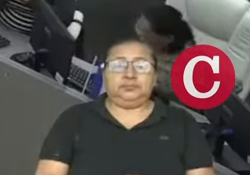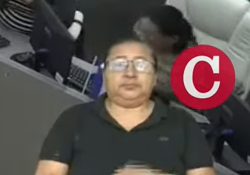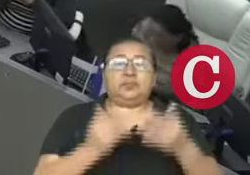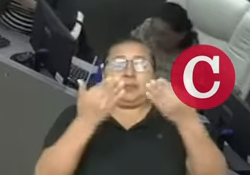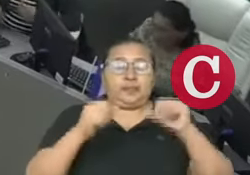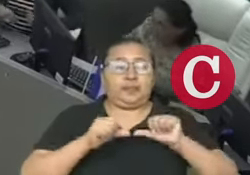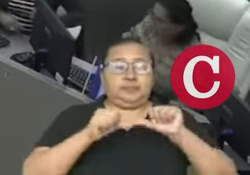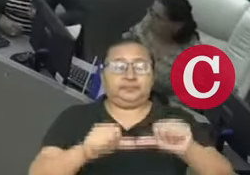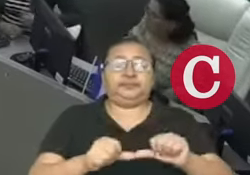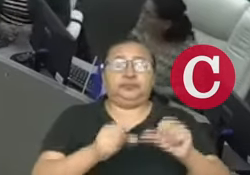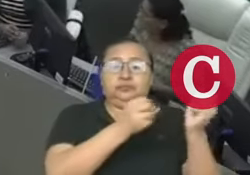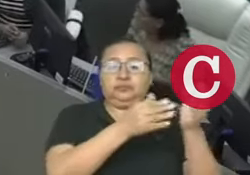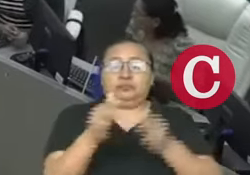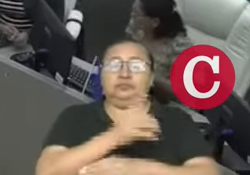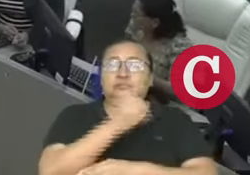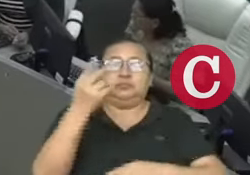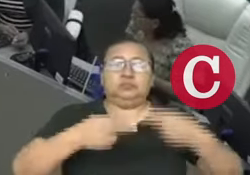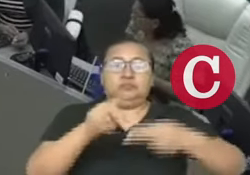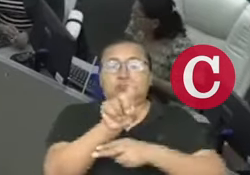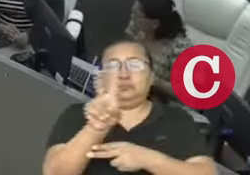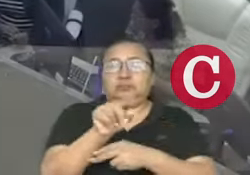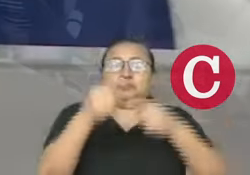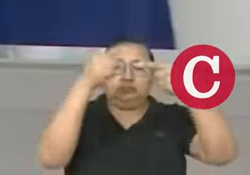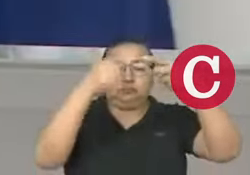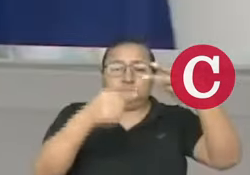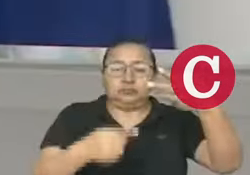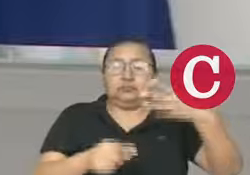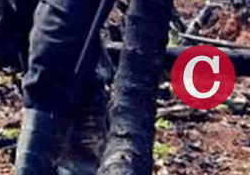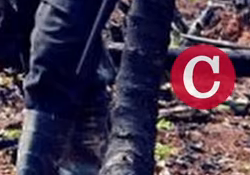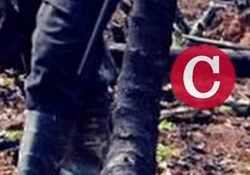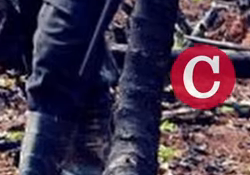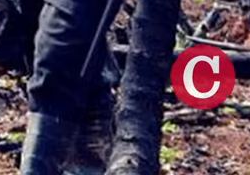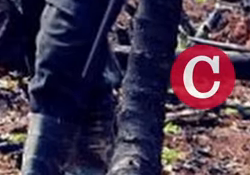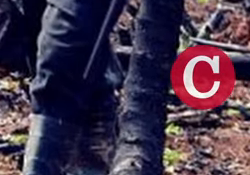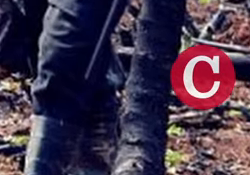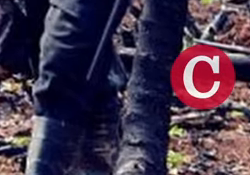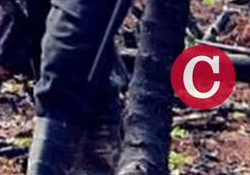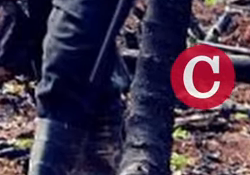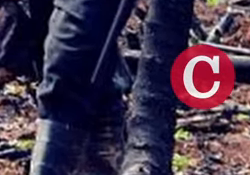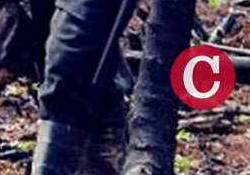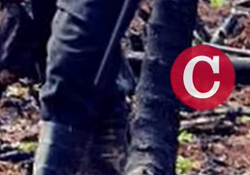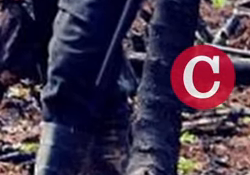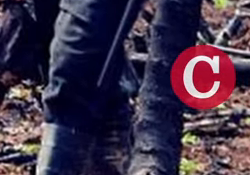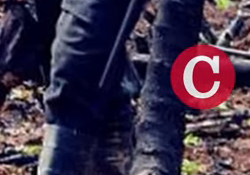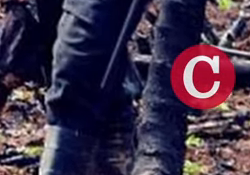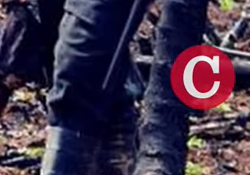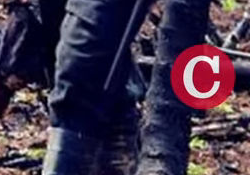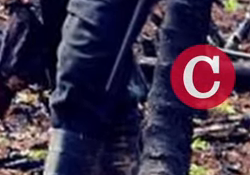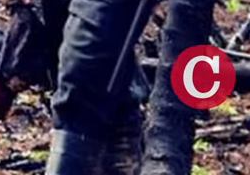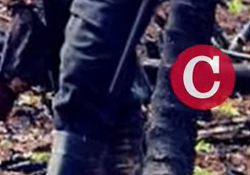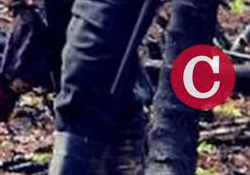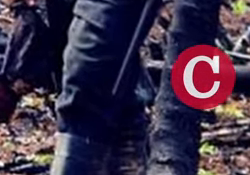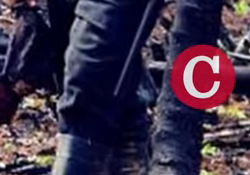y administrativos para mejorar la gestión y el régimen forestal del país, para lo cual es necesario trabajar en una sola